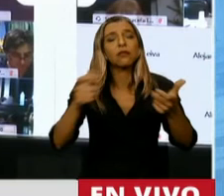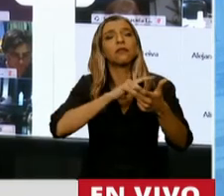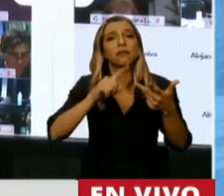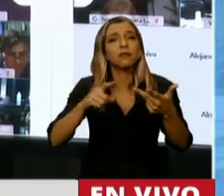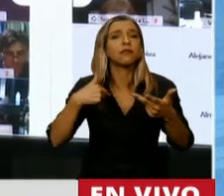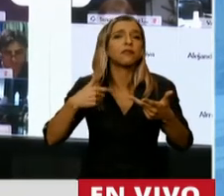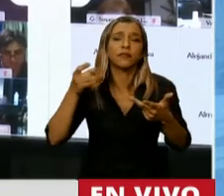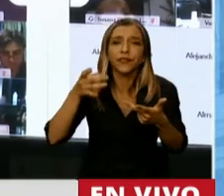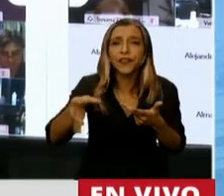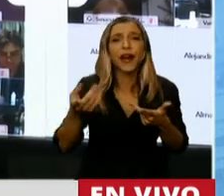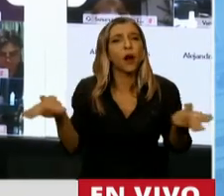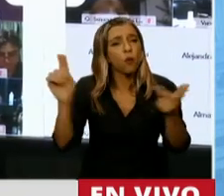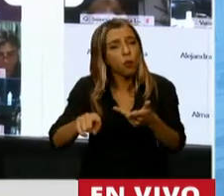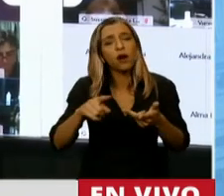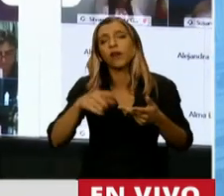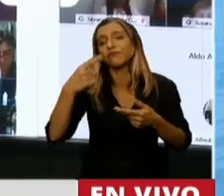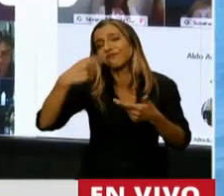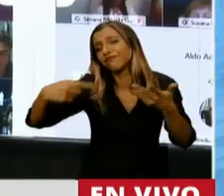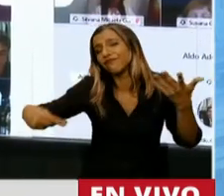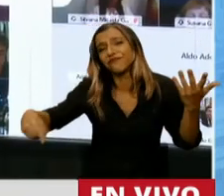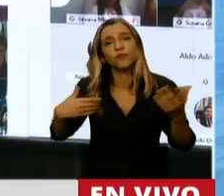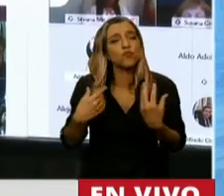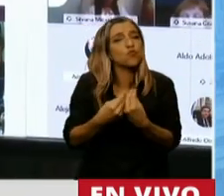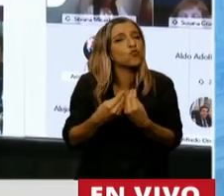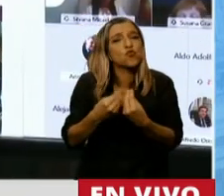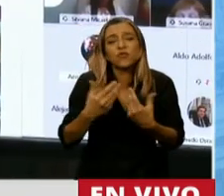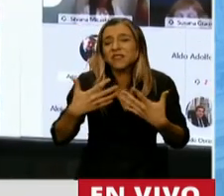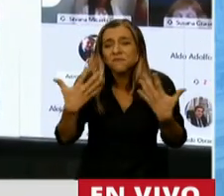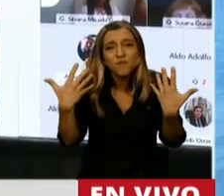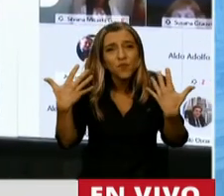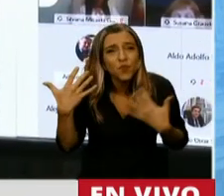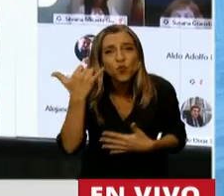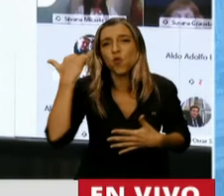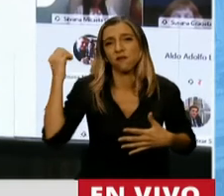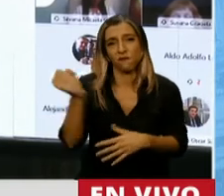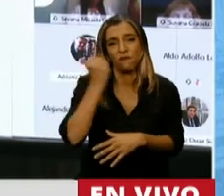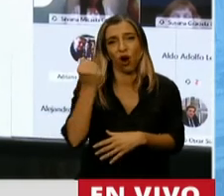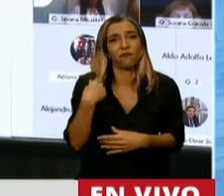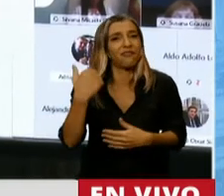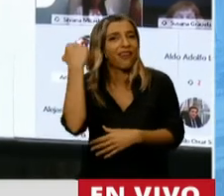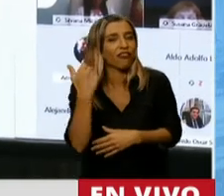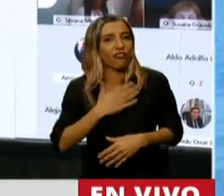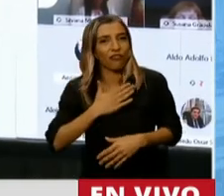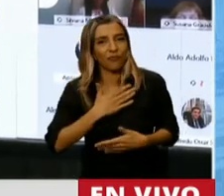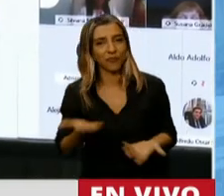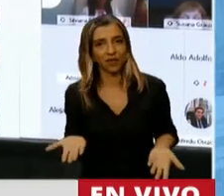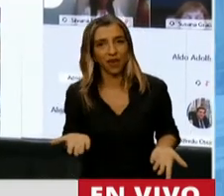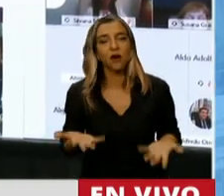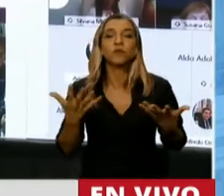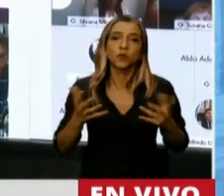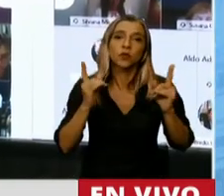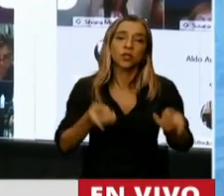etcétera que significa muchísimo para nuestra economía además por supuesto de haberse encaminado y